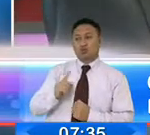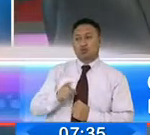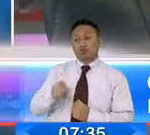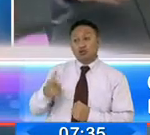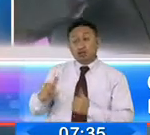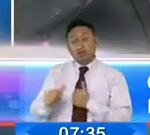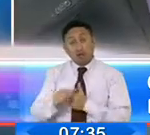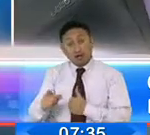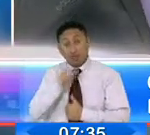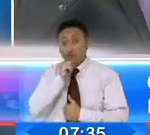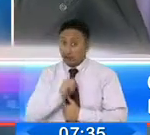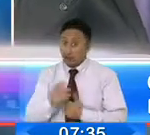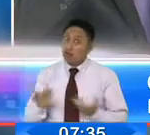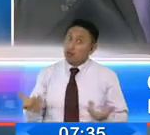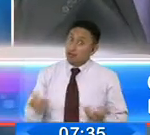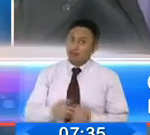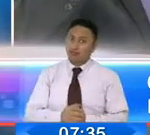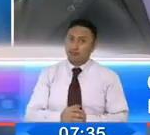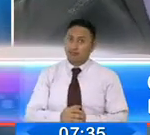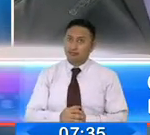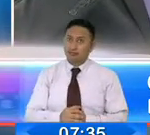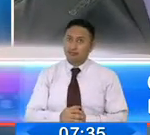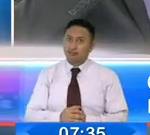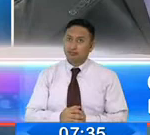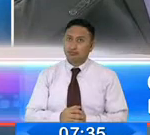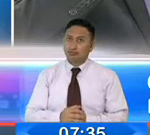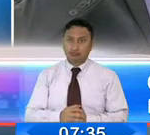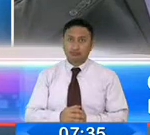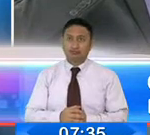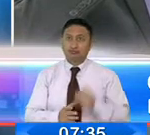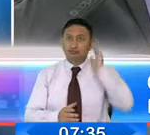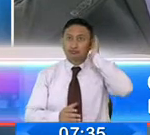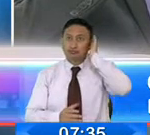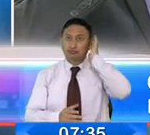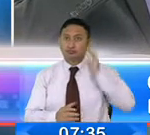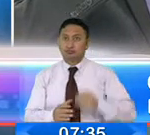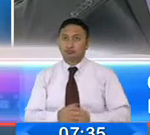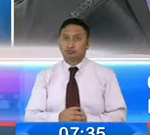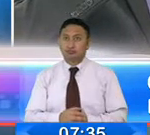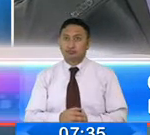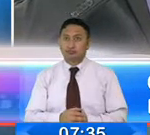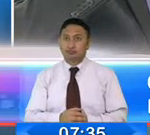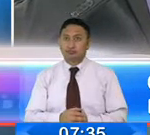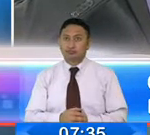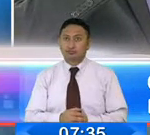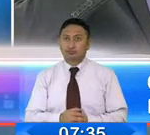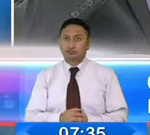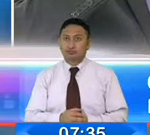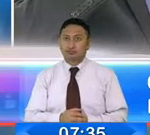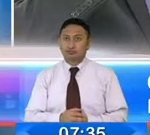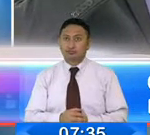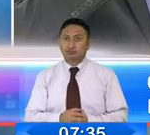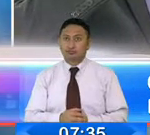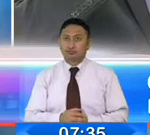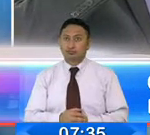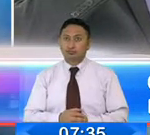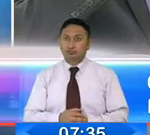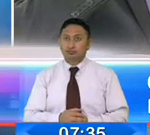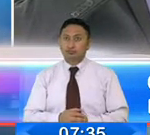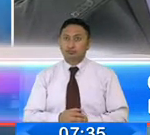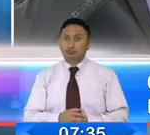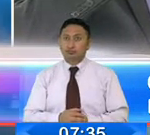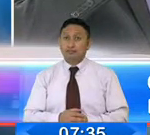muy grandes. Mire, el tema es que el otro día que lanzamos